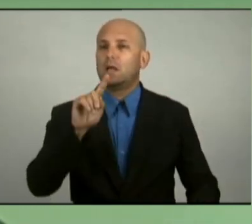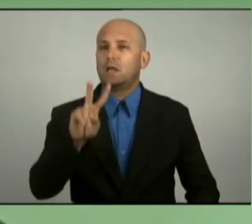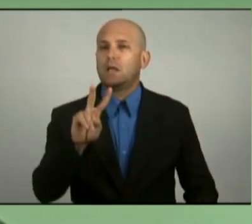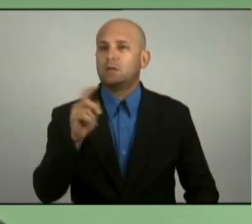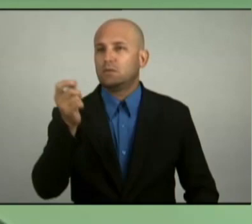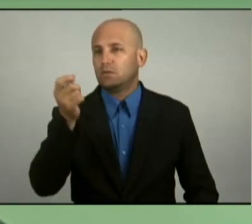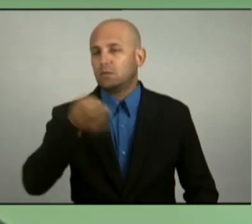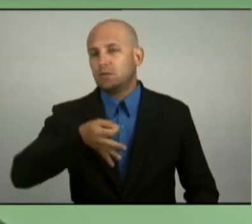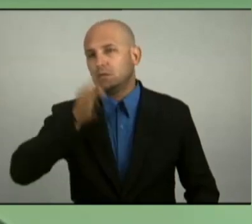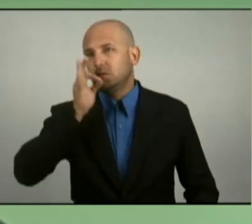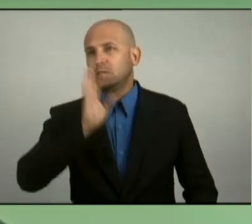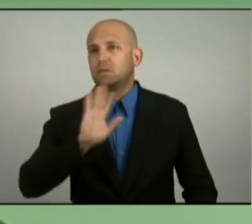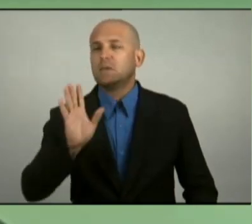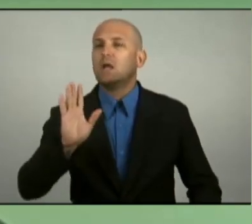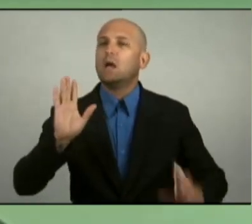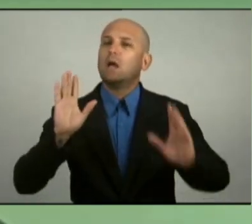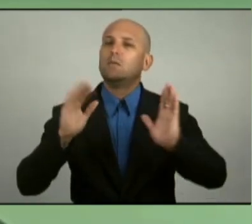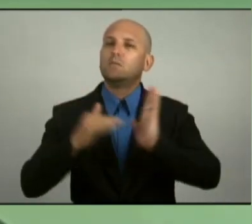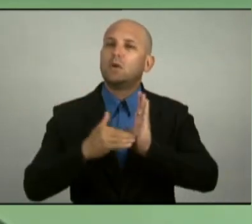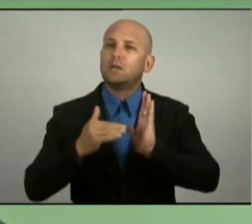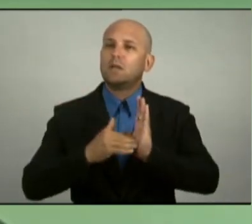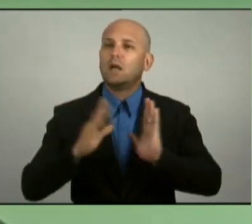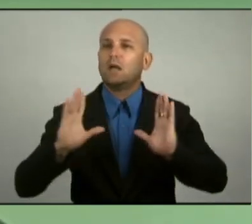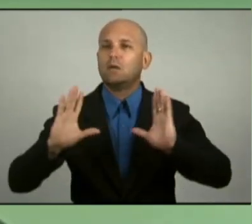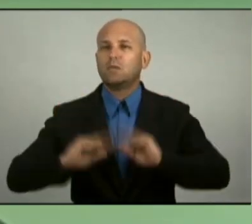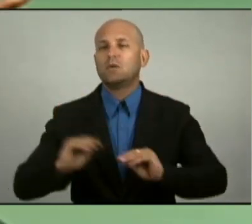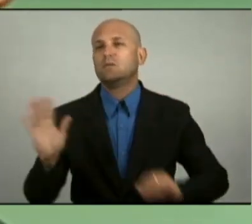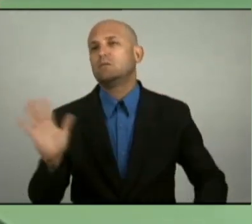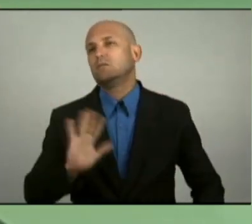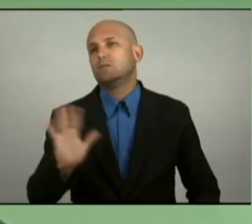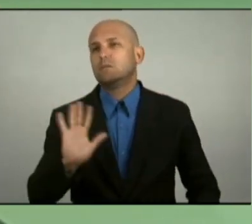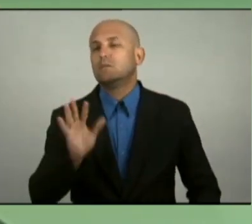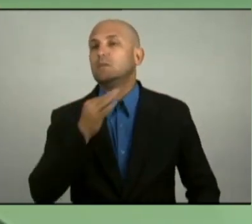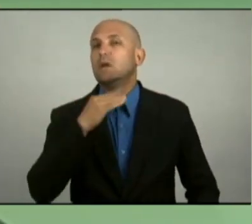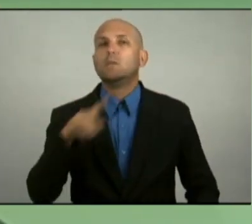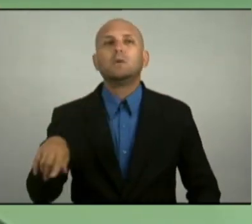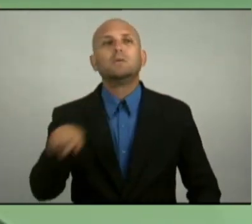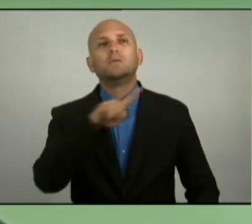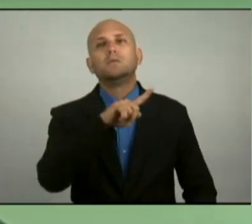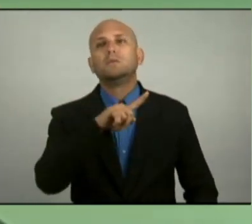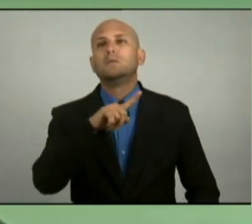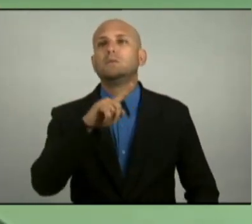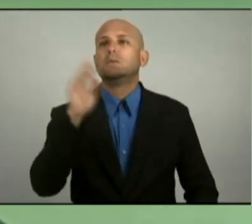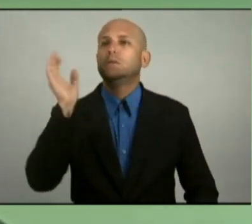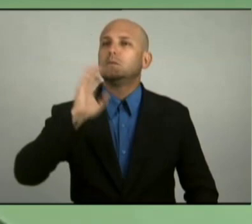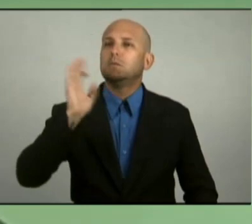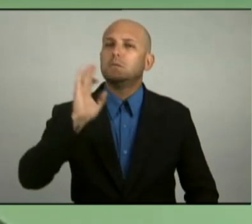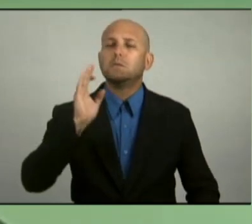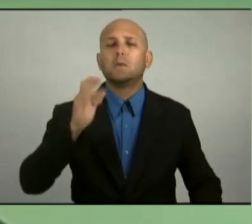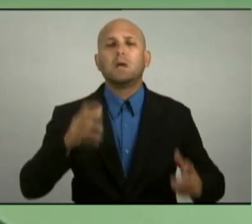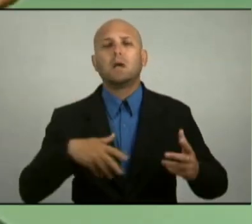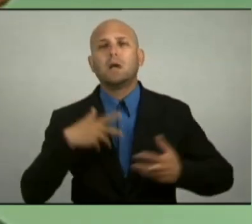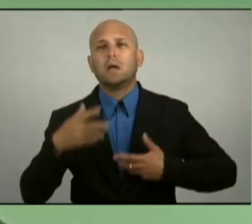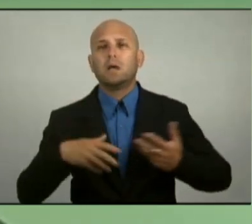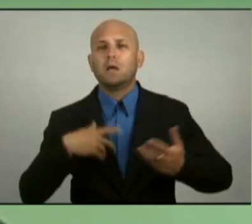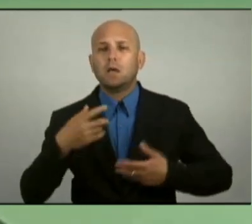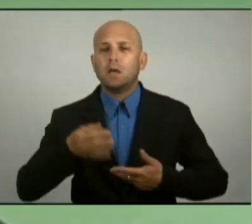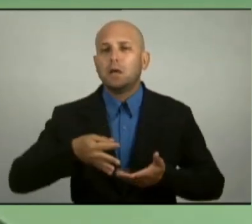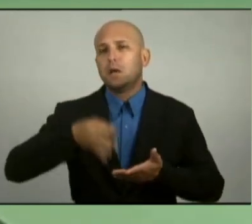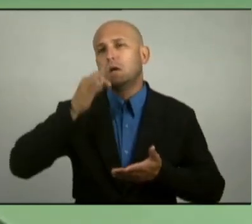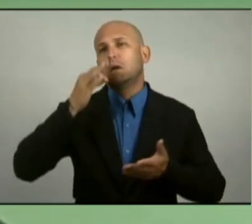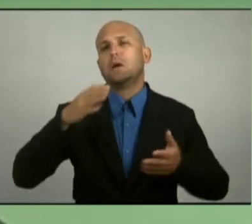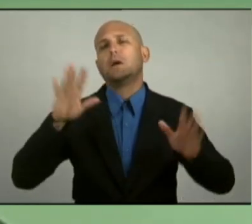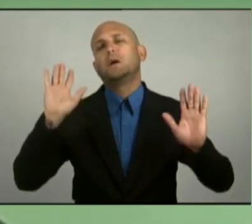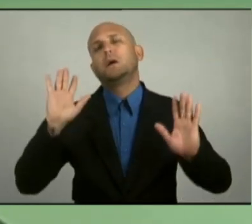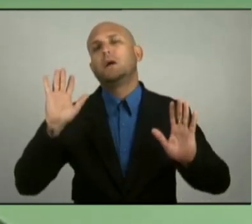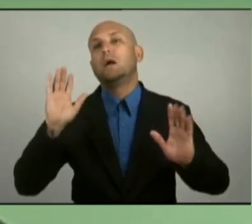No más del mediodía y a no ser bueno que vaya es una actividad social que lo merite porque bueno en la vida no se puede ser rígido pero